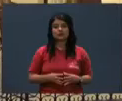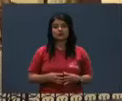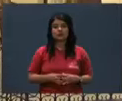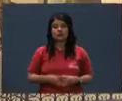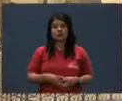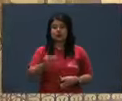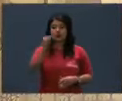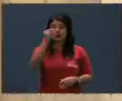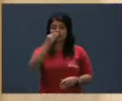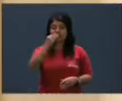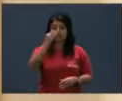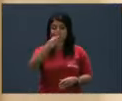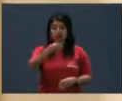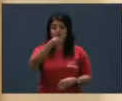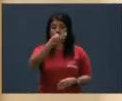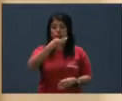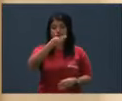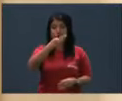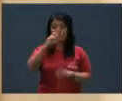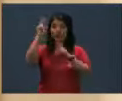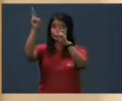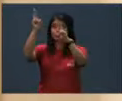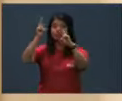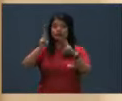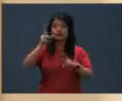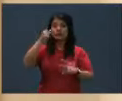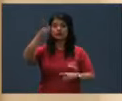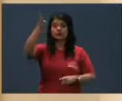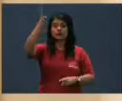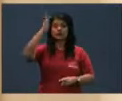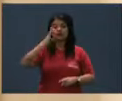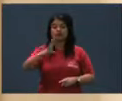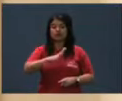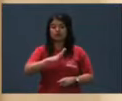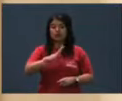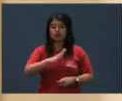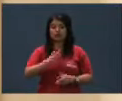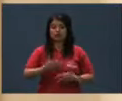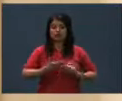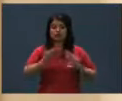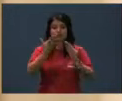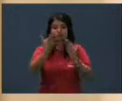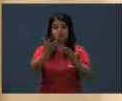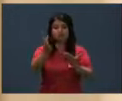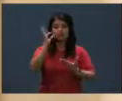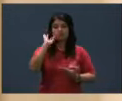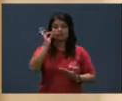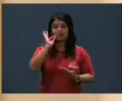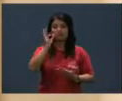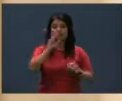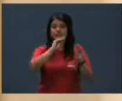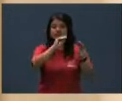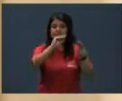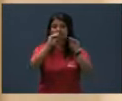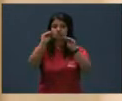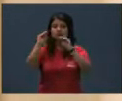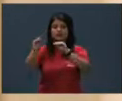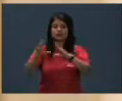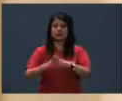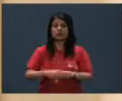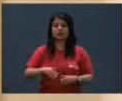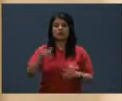El alimento que hemos recibido, Señor, produzca en nosotros su fruto, para que, instruidos por la doctrina de San